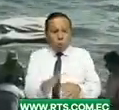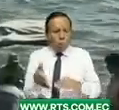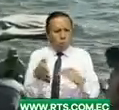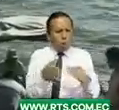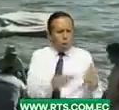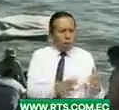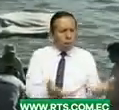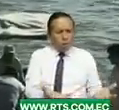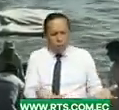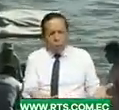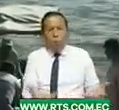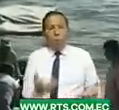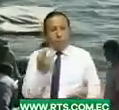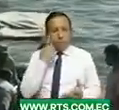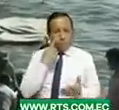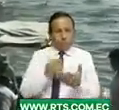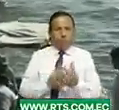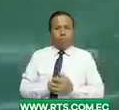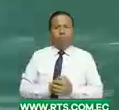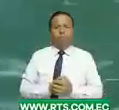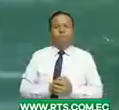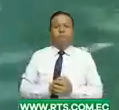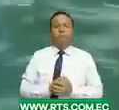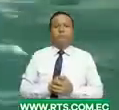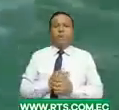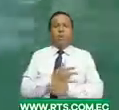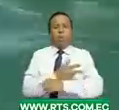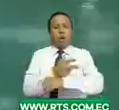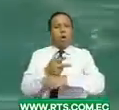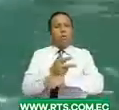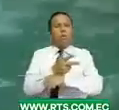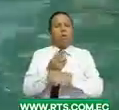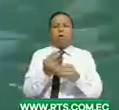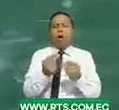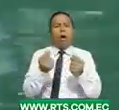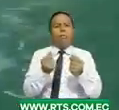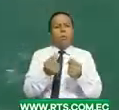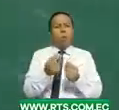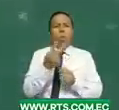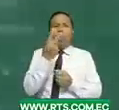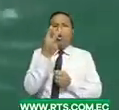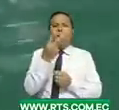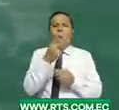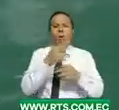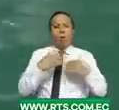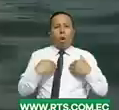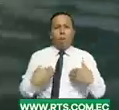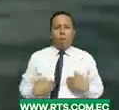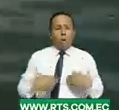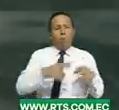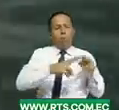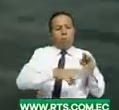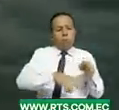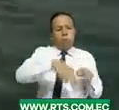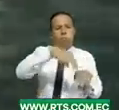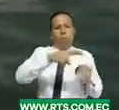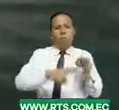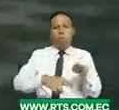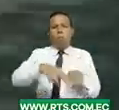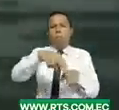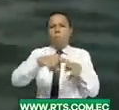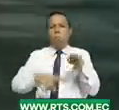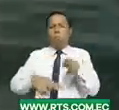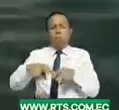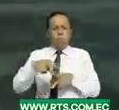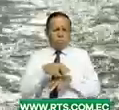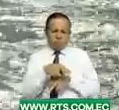En menos de 3 horas, dos cadáveres fueron encontrados flotando en la rada del puerto de Manta. Se trataría de presuntos piratas del mar que habrían